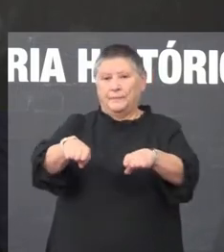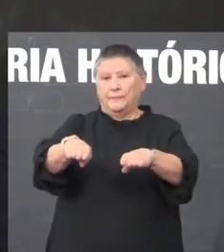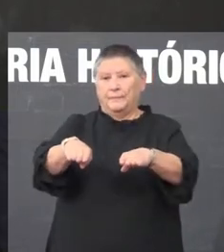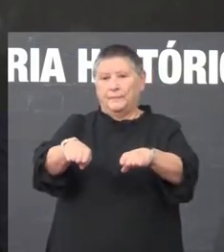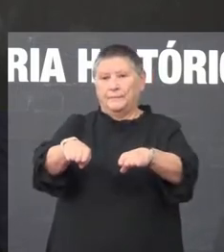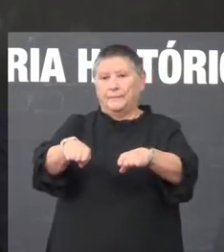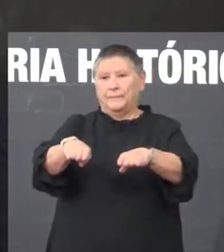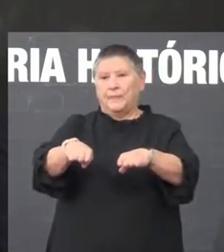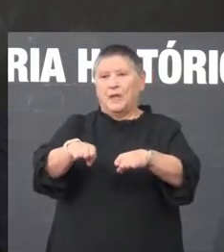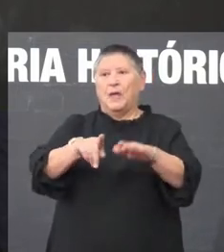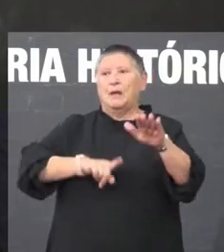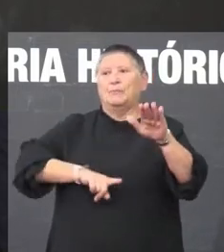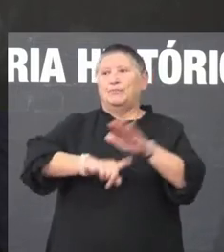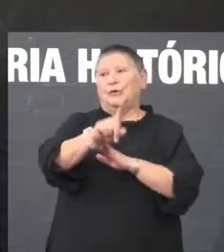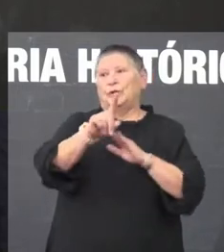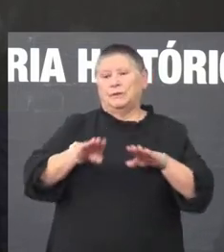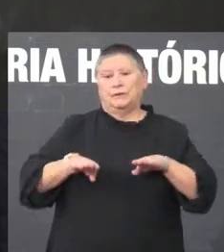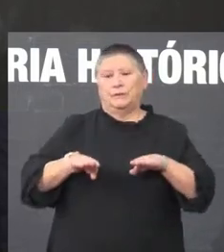al progresismo.